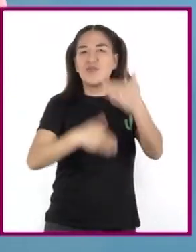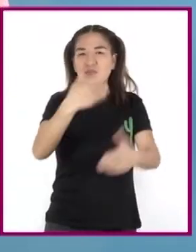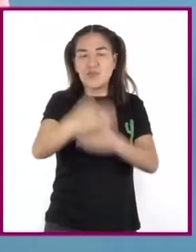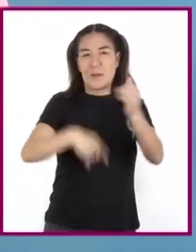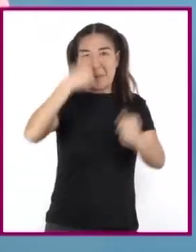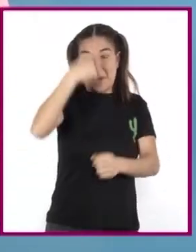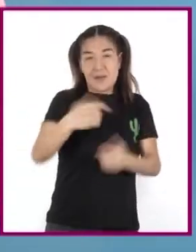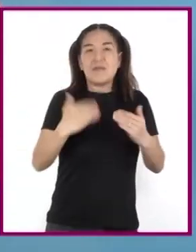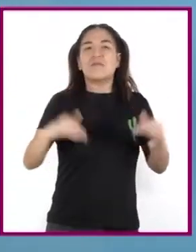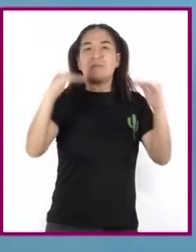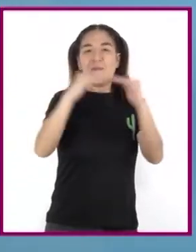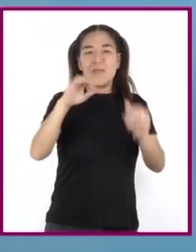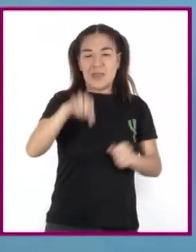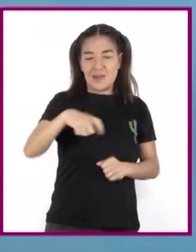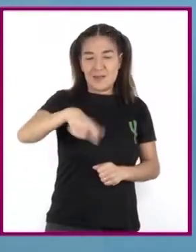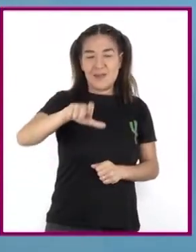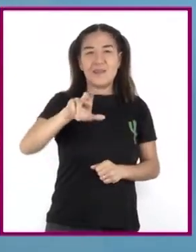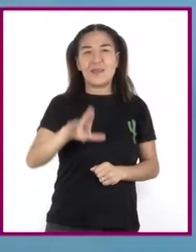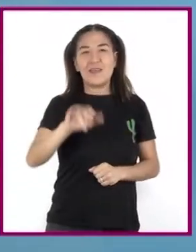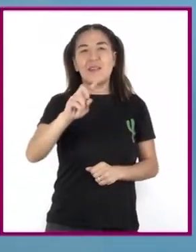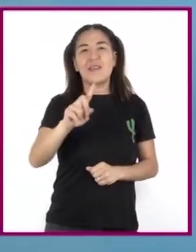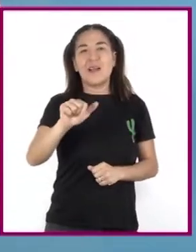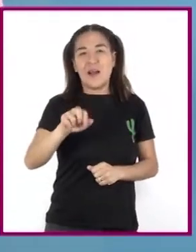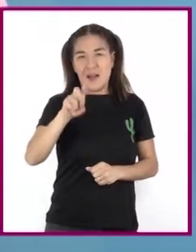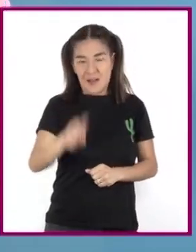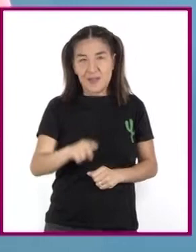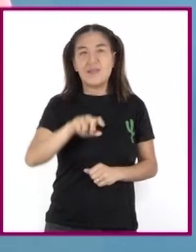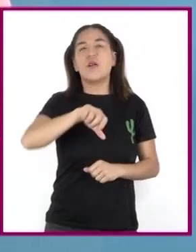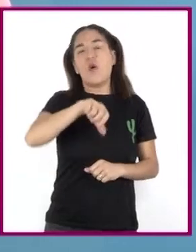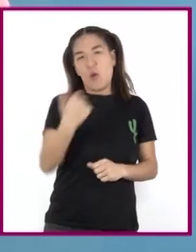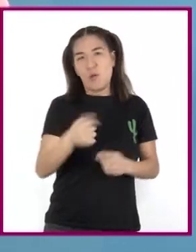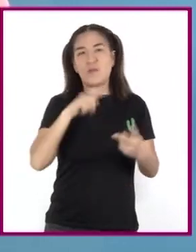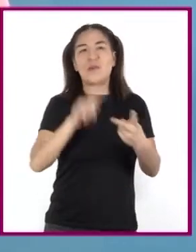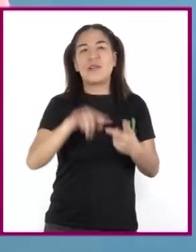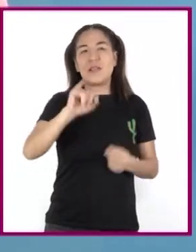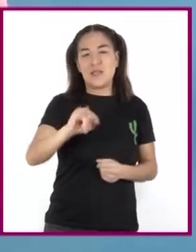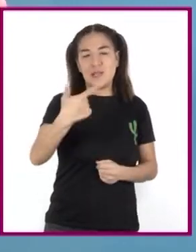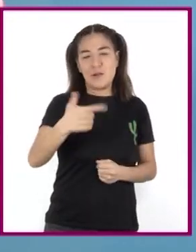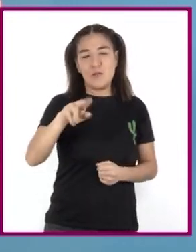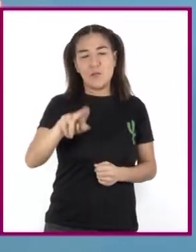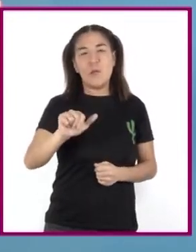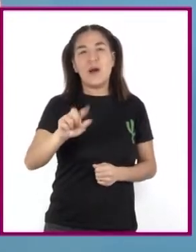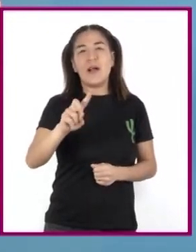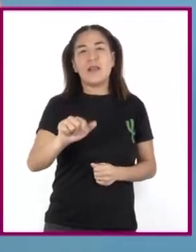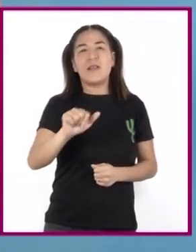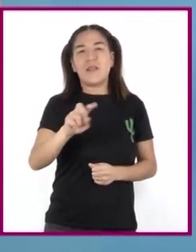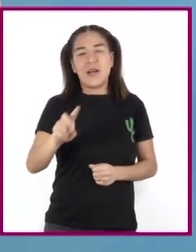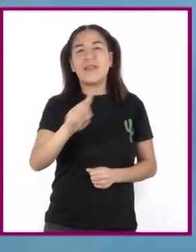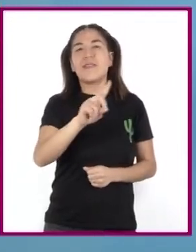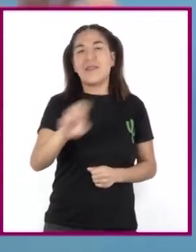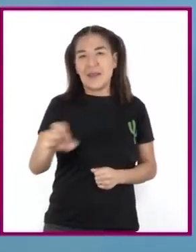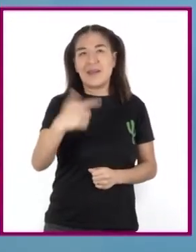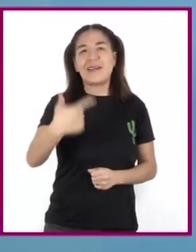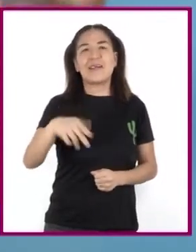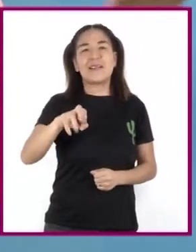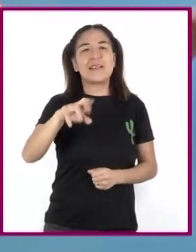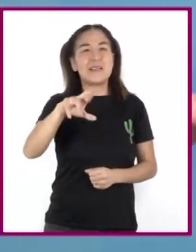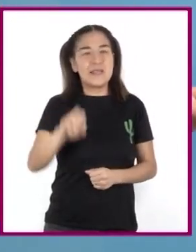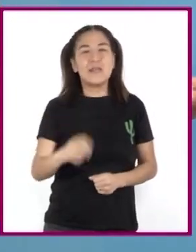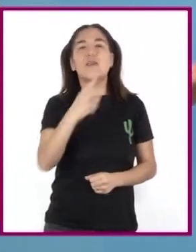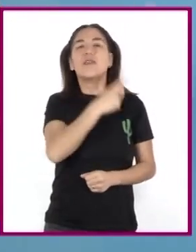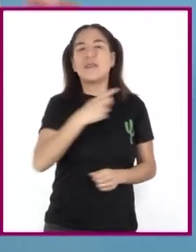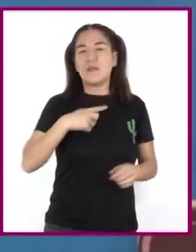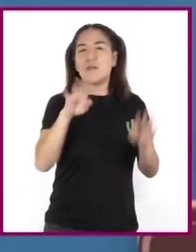la equidad e igualdad de género. Para eliminar estas injusticias es necesaria la participación de todas